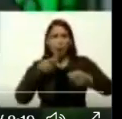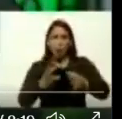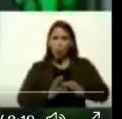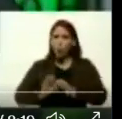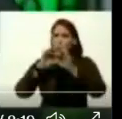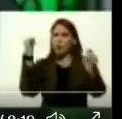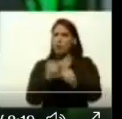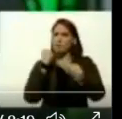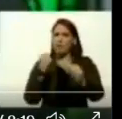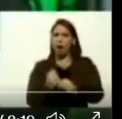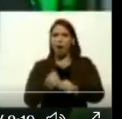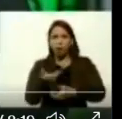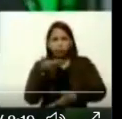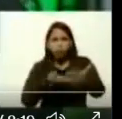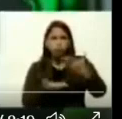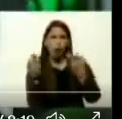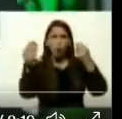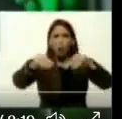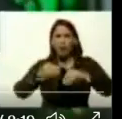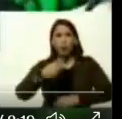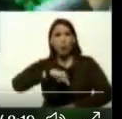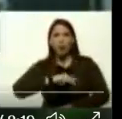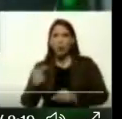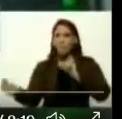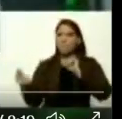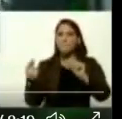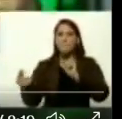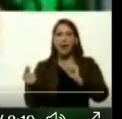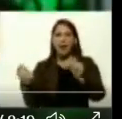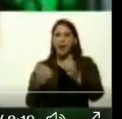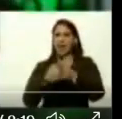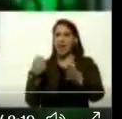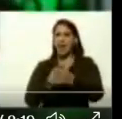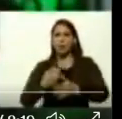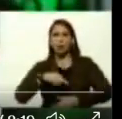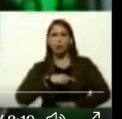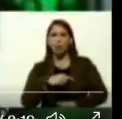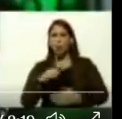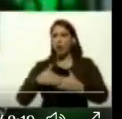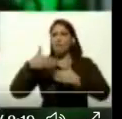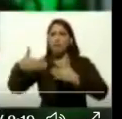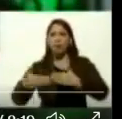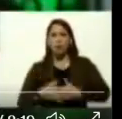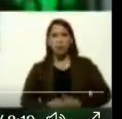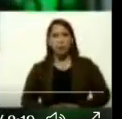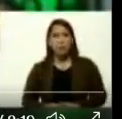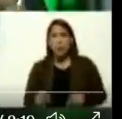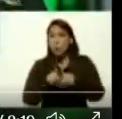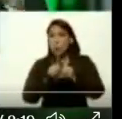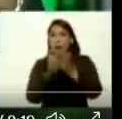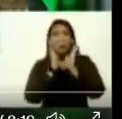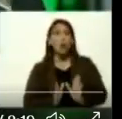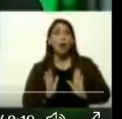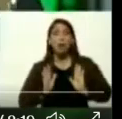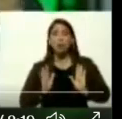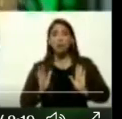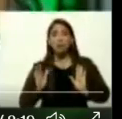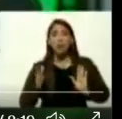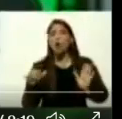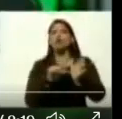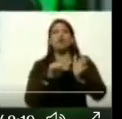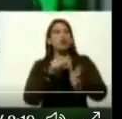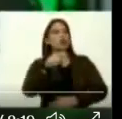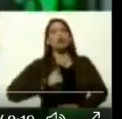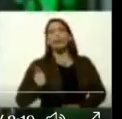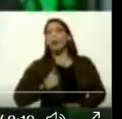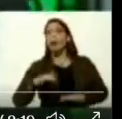para la cooperación nuestras peleas las resolvemos afuera como si a una escuela donde tú quieras cuando tú quieras